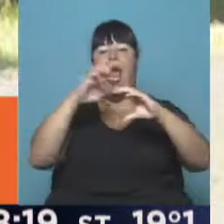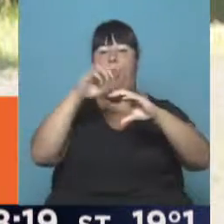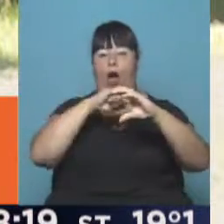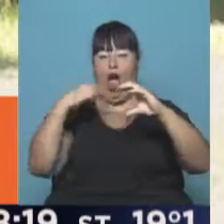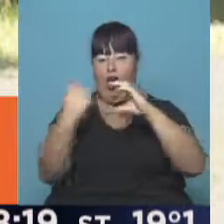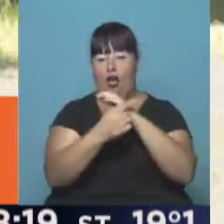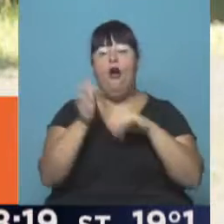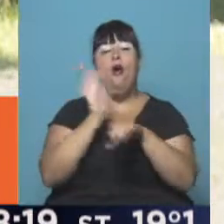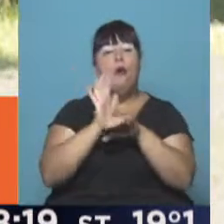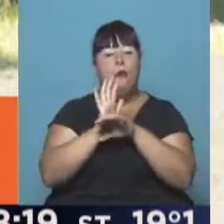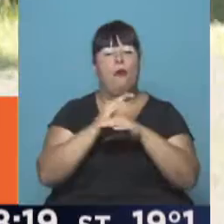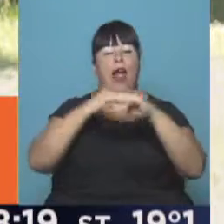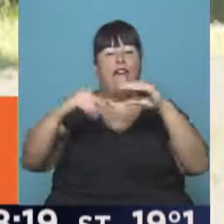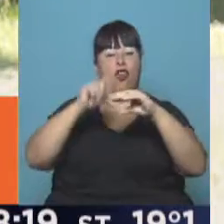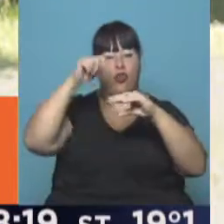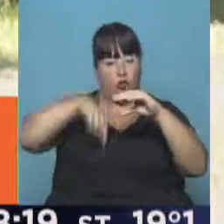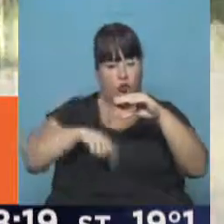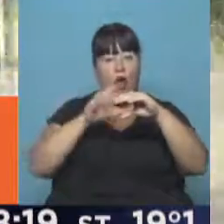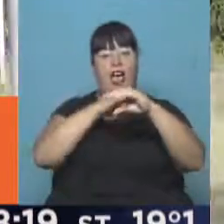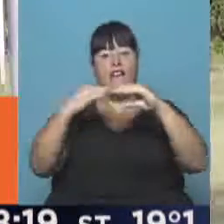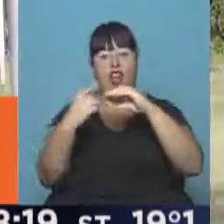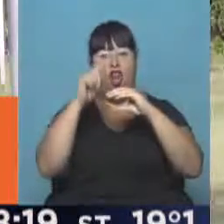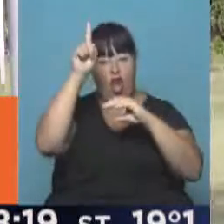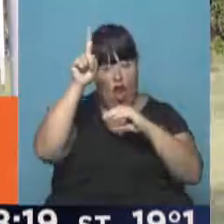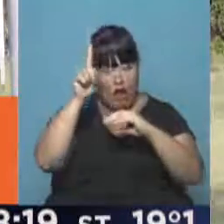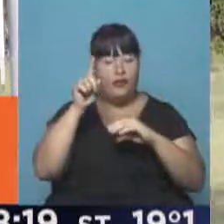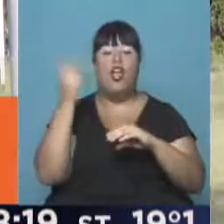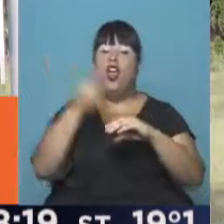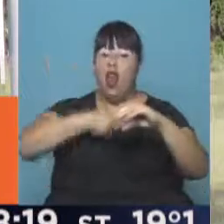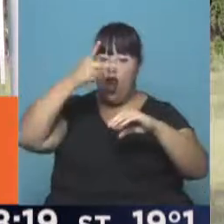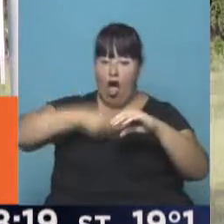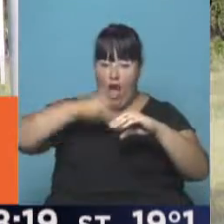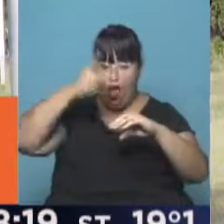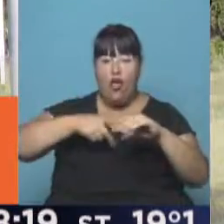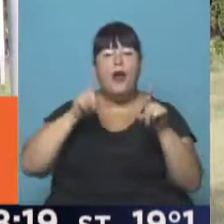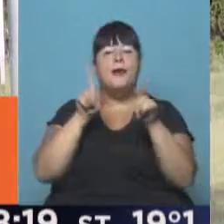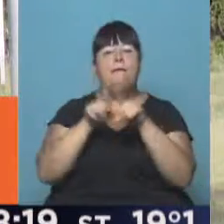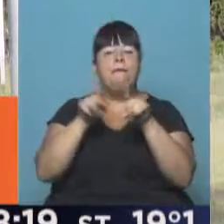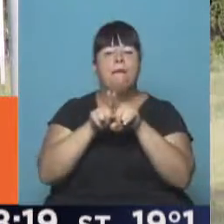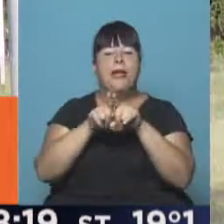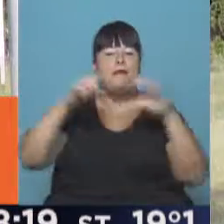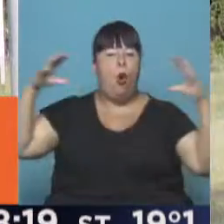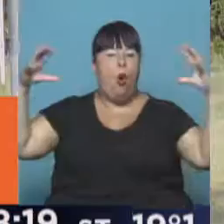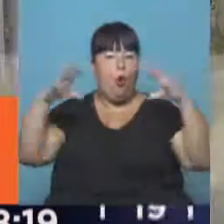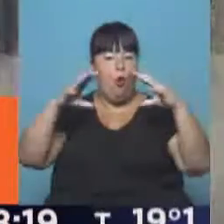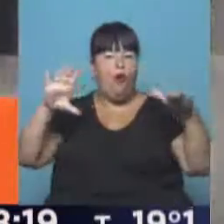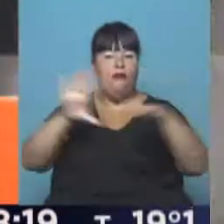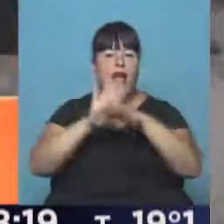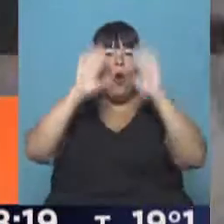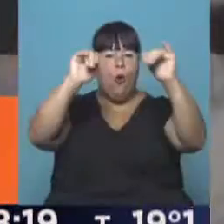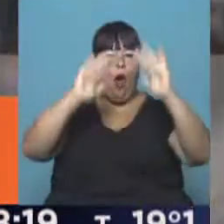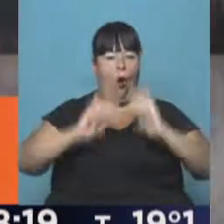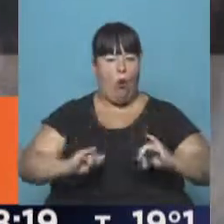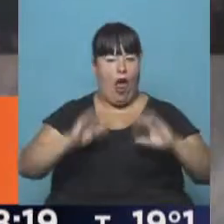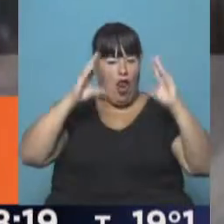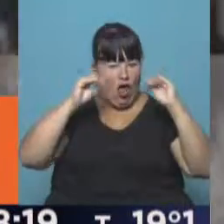esto significa que tanto en el hemisferio sur como en el hemisferio norte, ambos tenemos la misma cantidad de luz y la misma cantidad